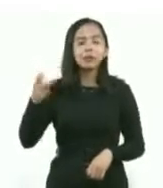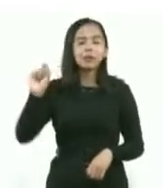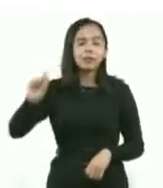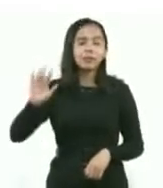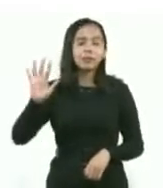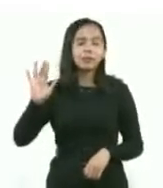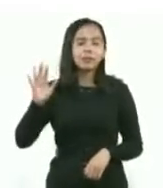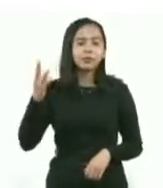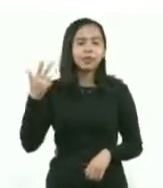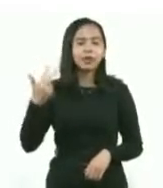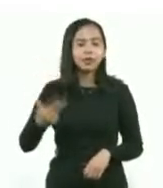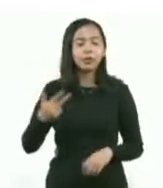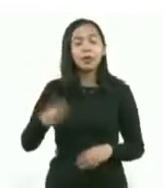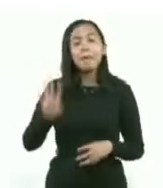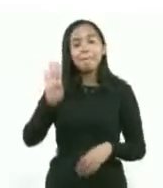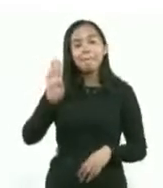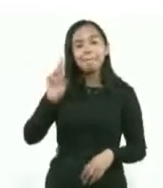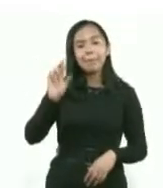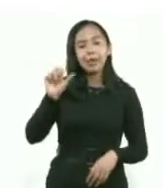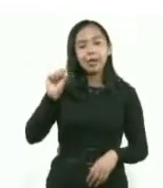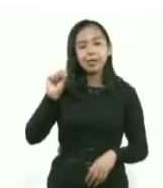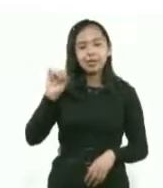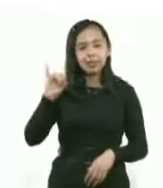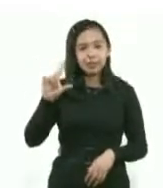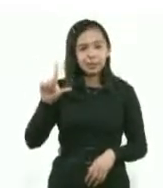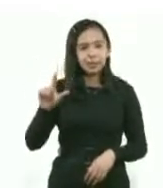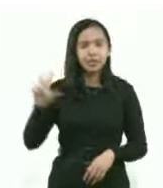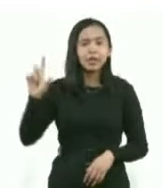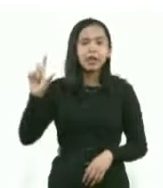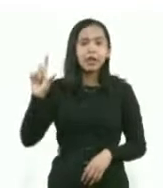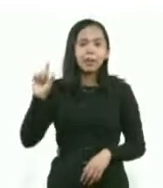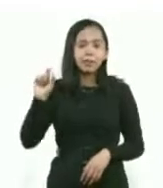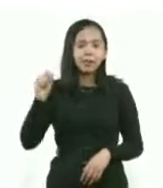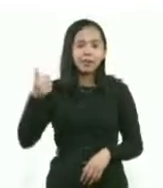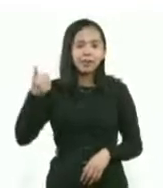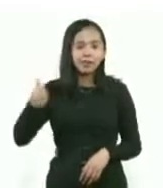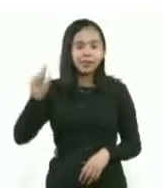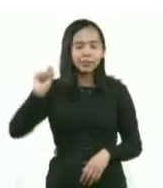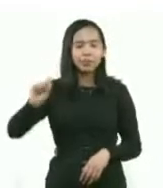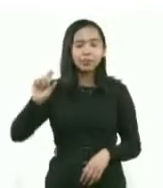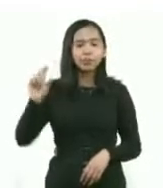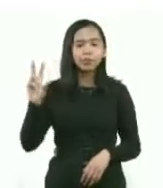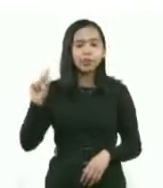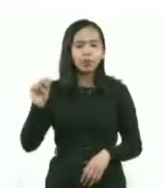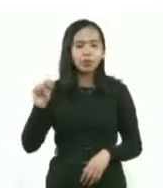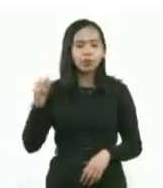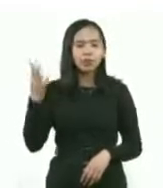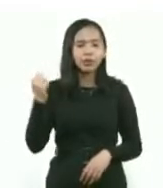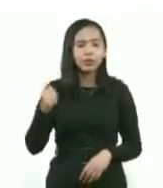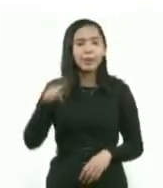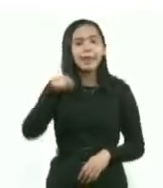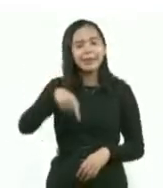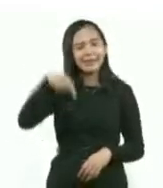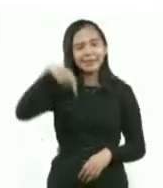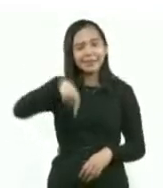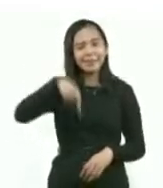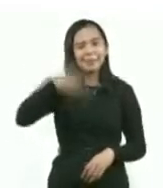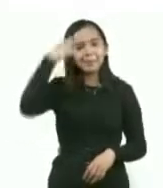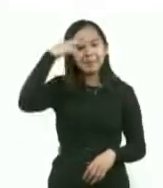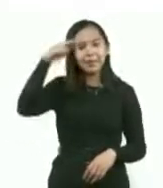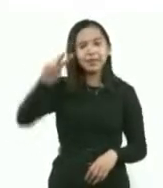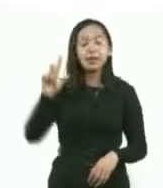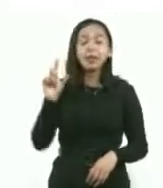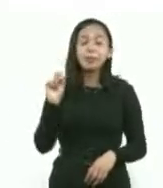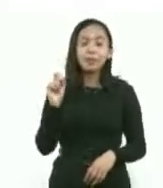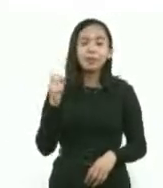Brasil, 26 pesos con 89 centavos el litro. Y México, estos son promedios nacionales, el día de